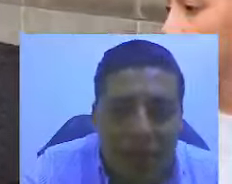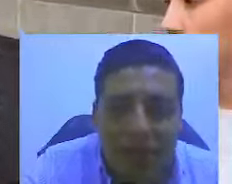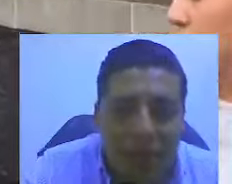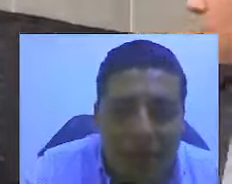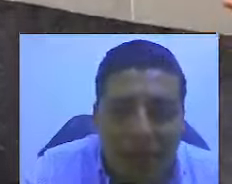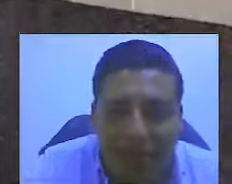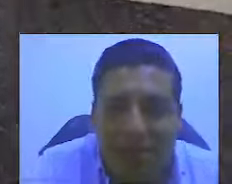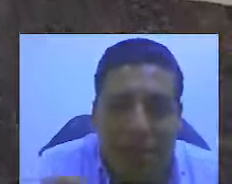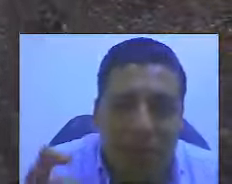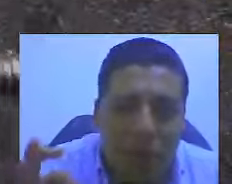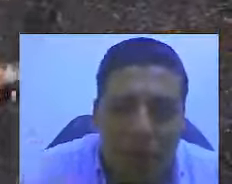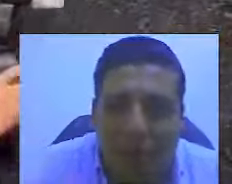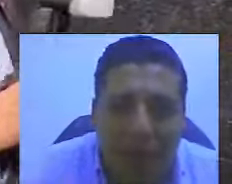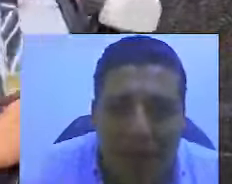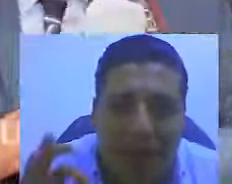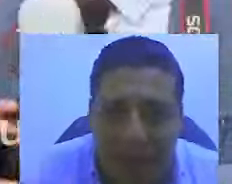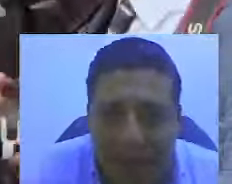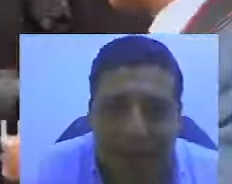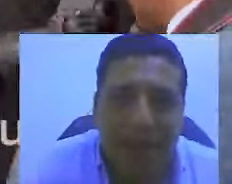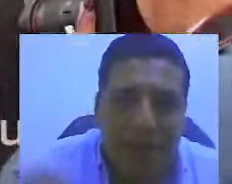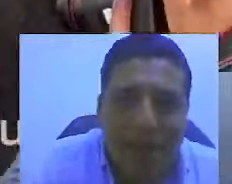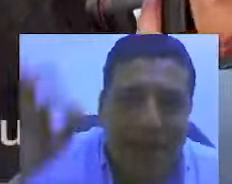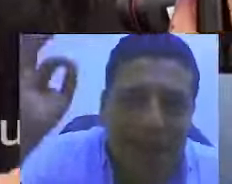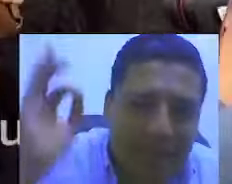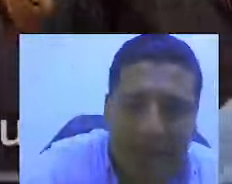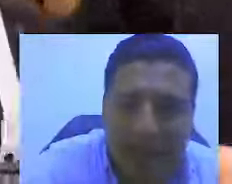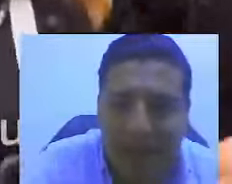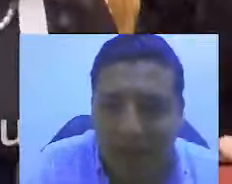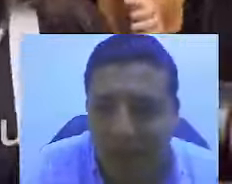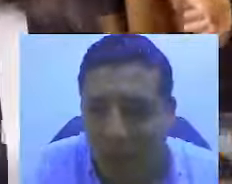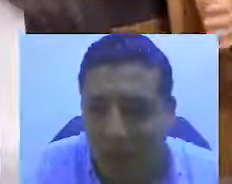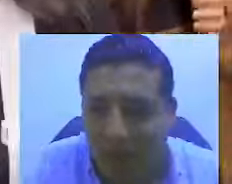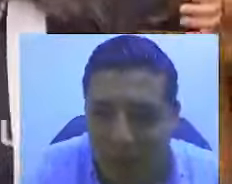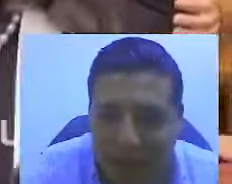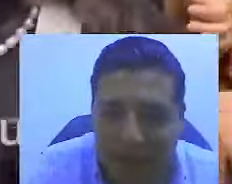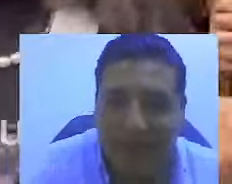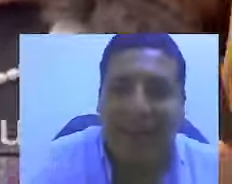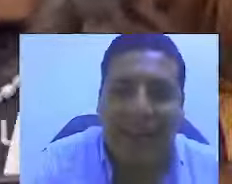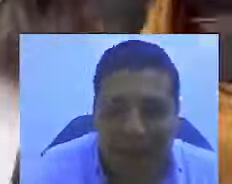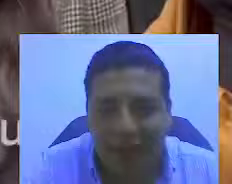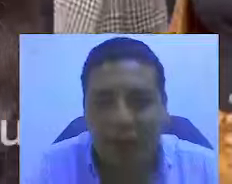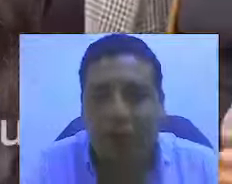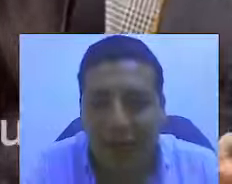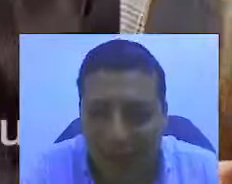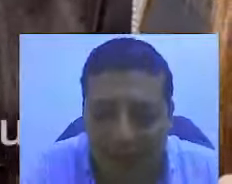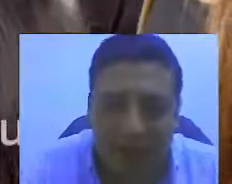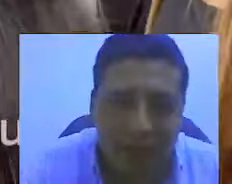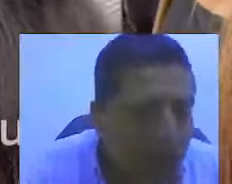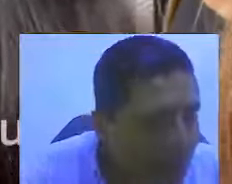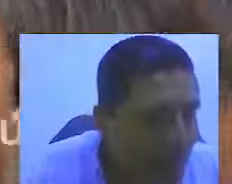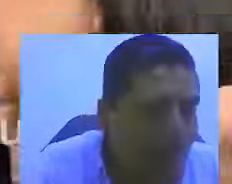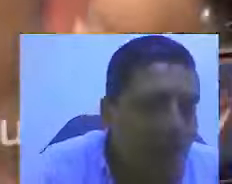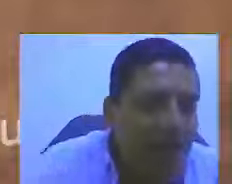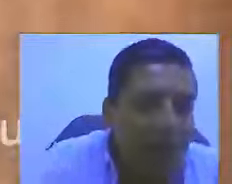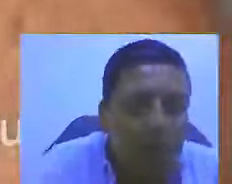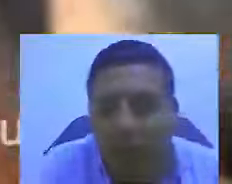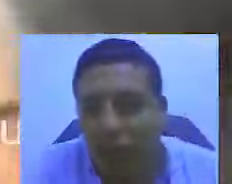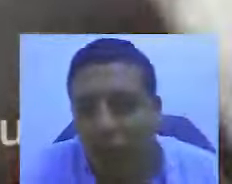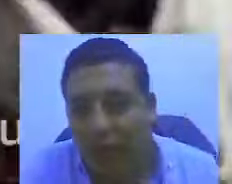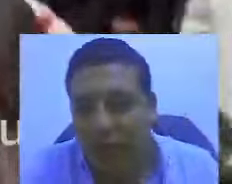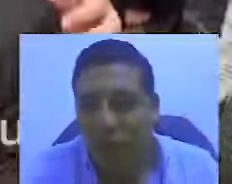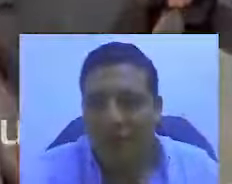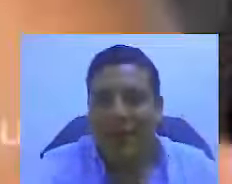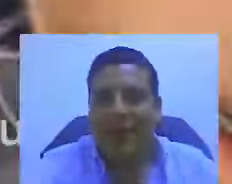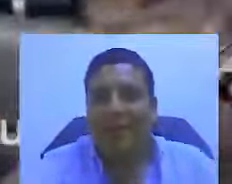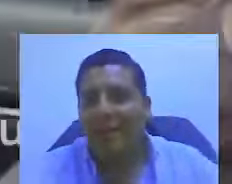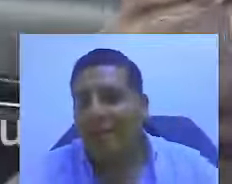era cuestión de tiempo por primera vez se ven las caras Norma Piña y Gerardo Fernández Noroña Y